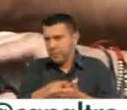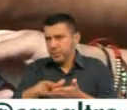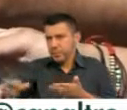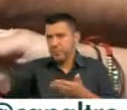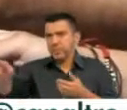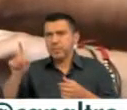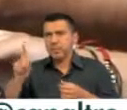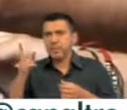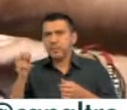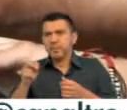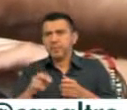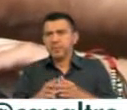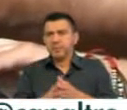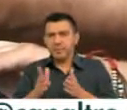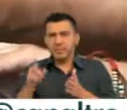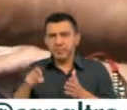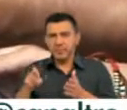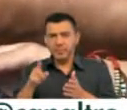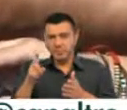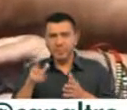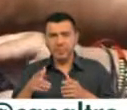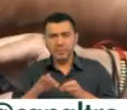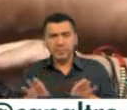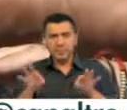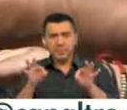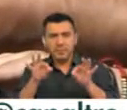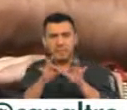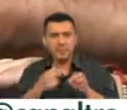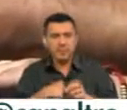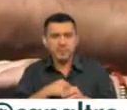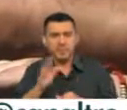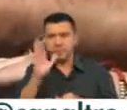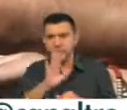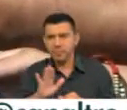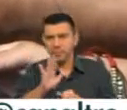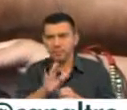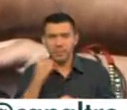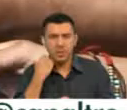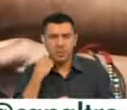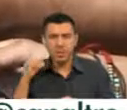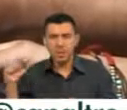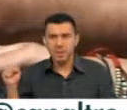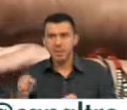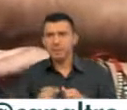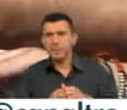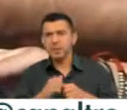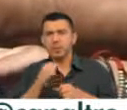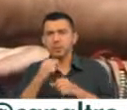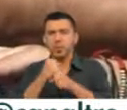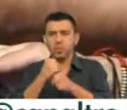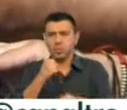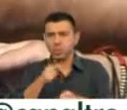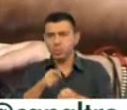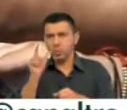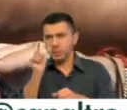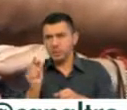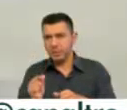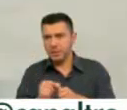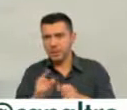nuestra región para la provincia de ocaña sur del cesar y y sur de